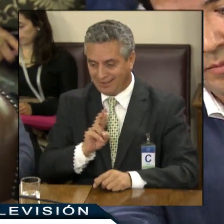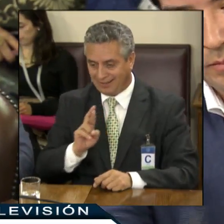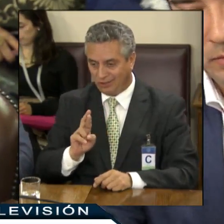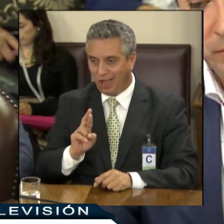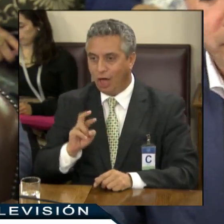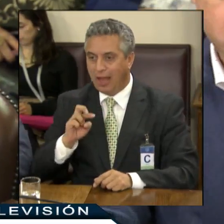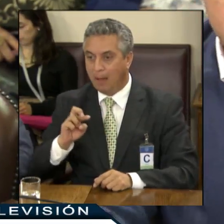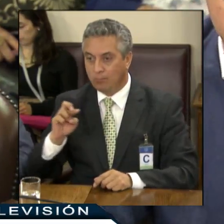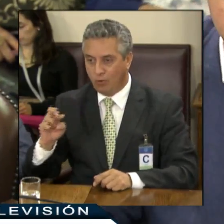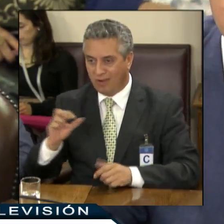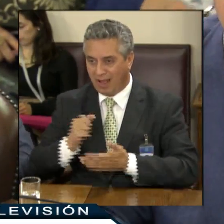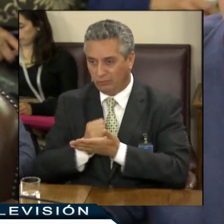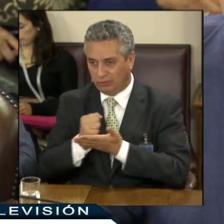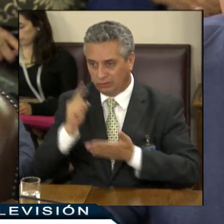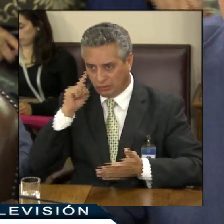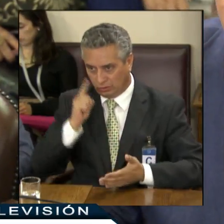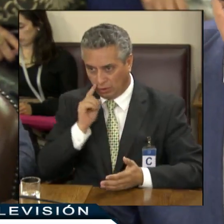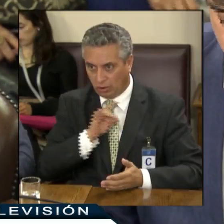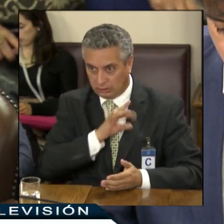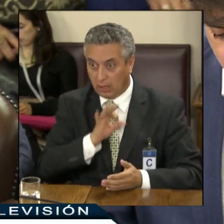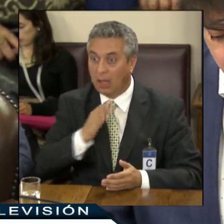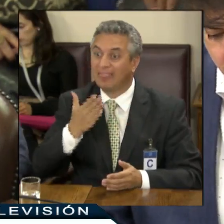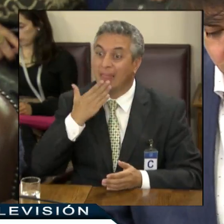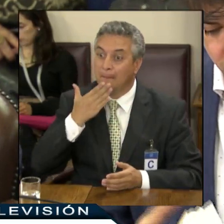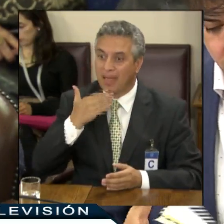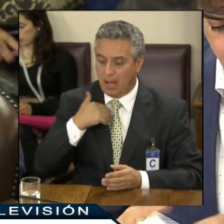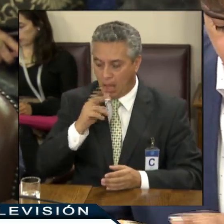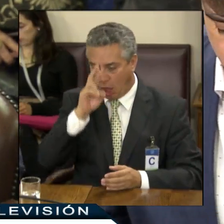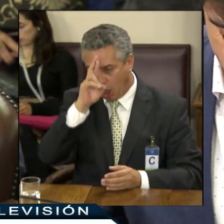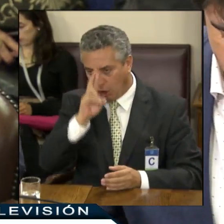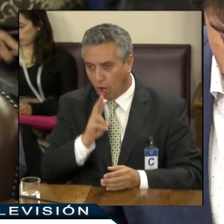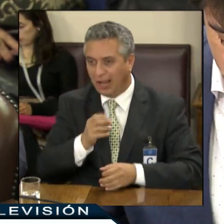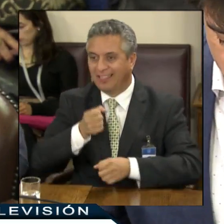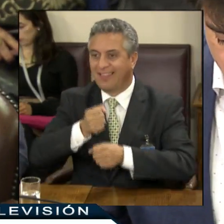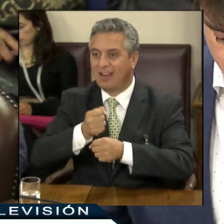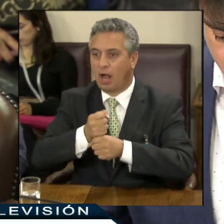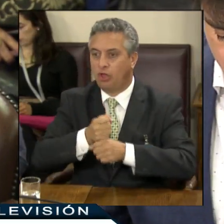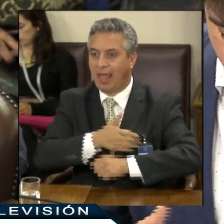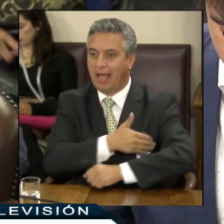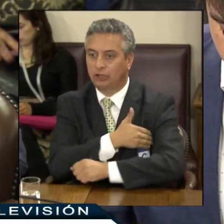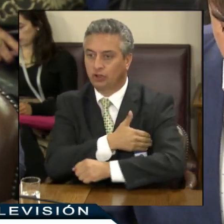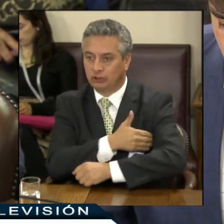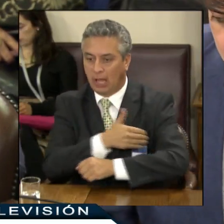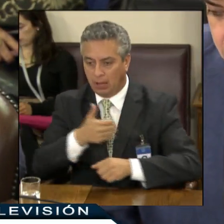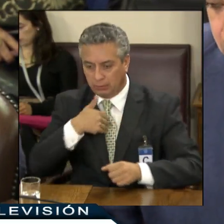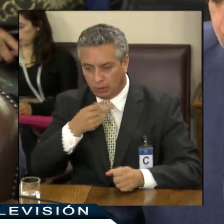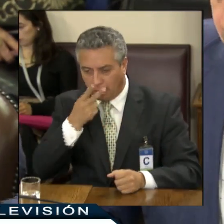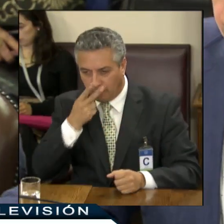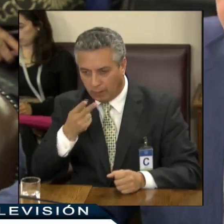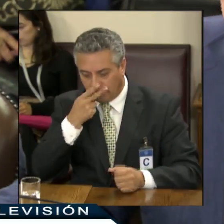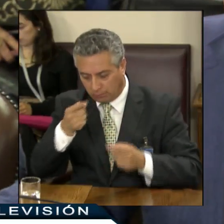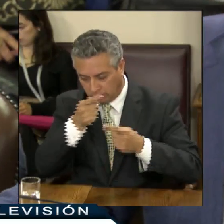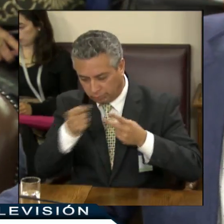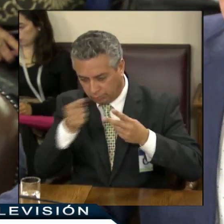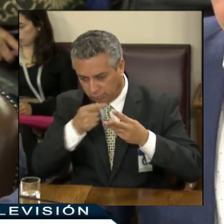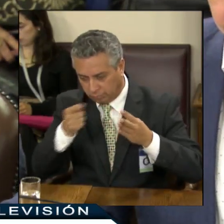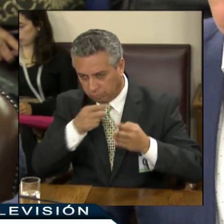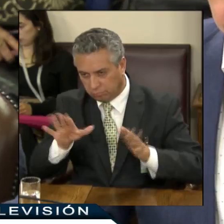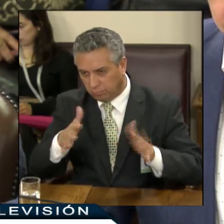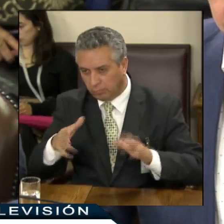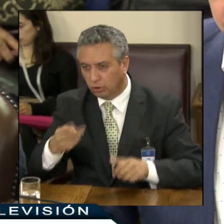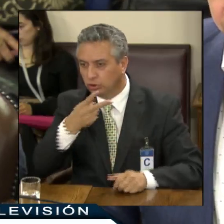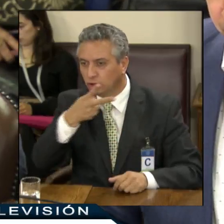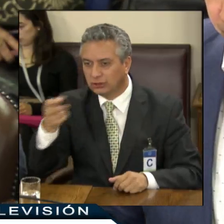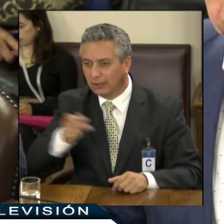de sordos de chile y también del rol de trabajadora social donde uno ve constantemente semanalmente cerca de 200